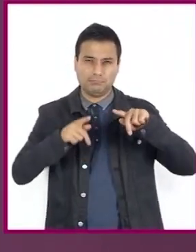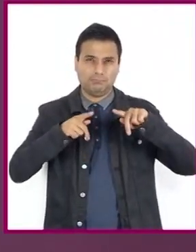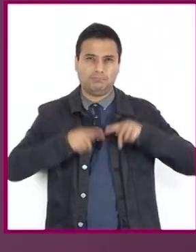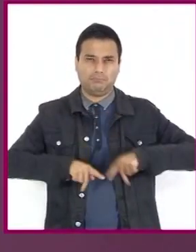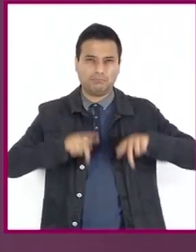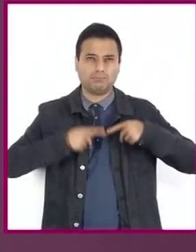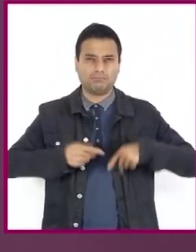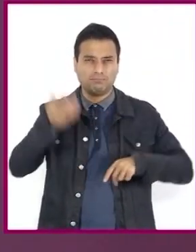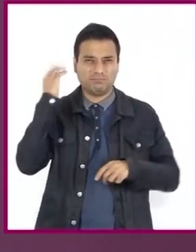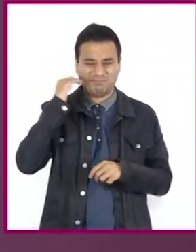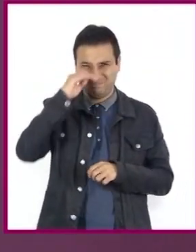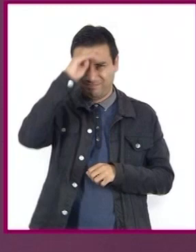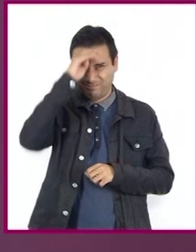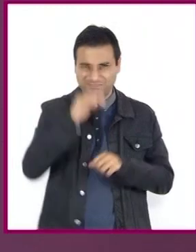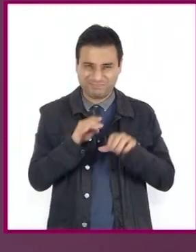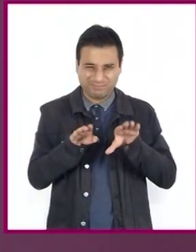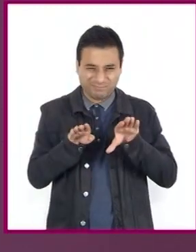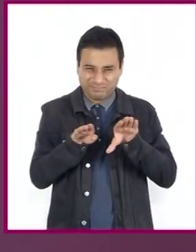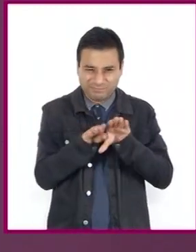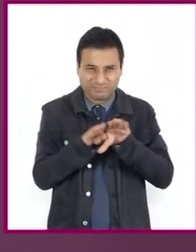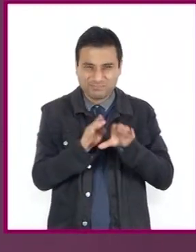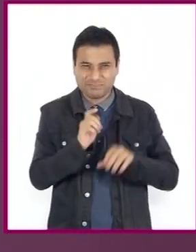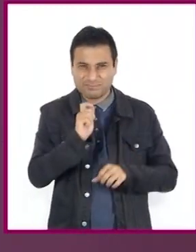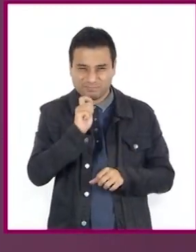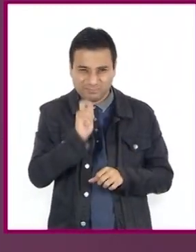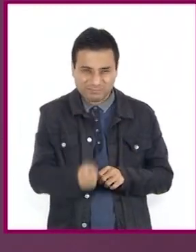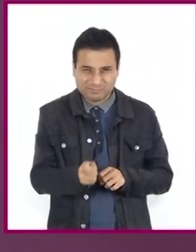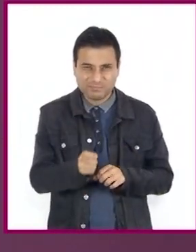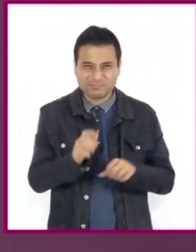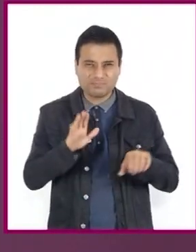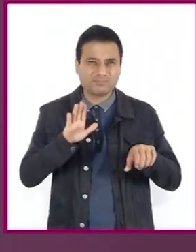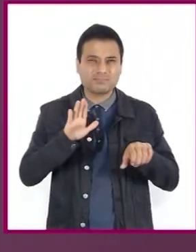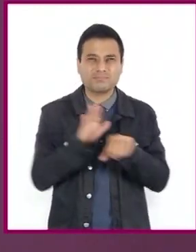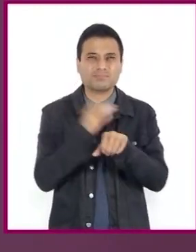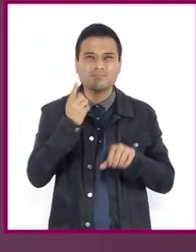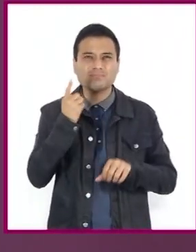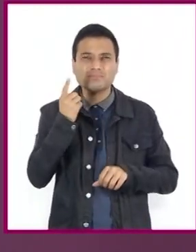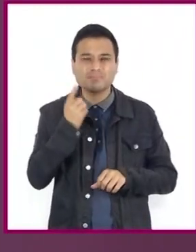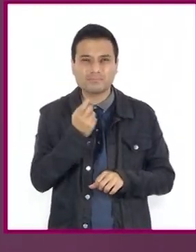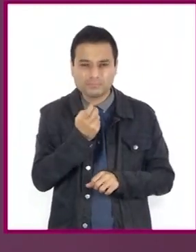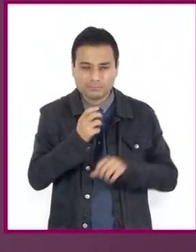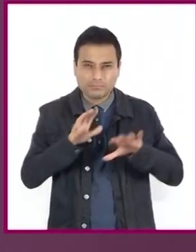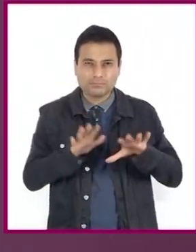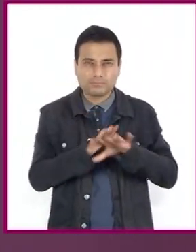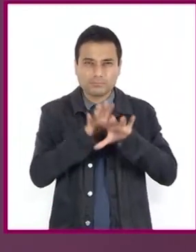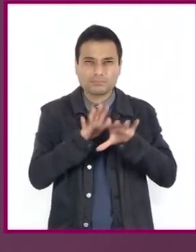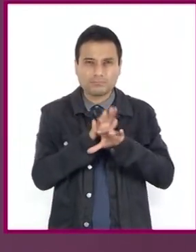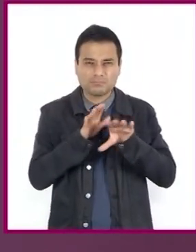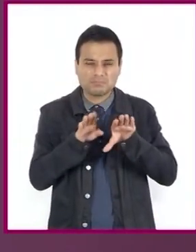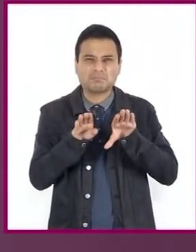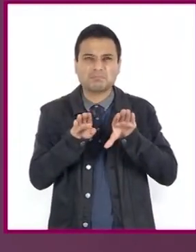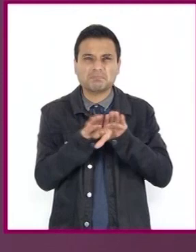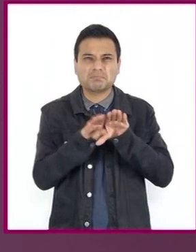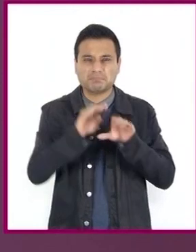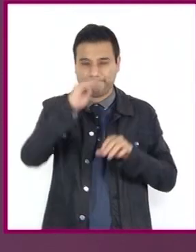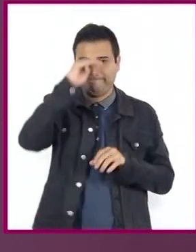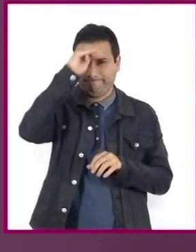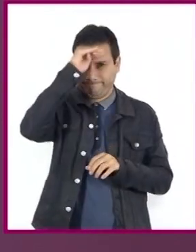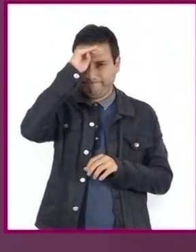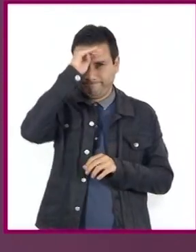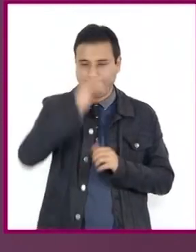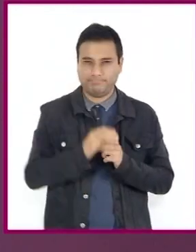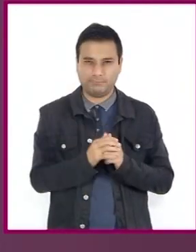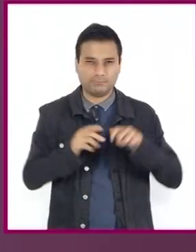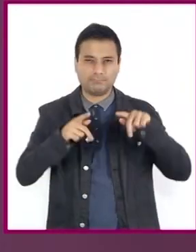en qué consisten, cuáles son sus causas y consecuencias, y cómo podrían modificar esas reacciones para adaptarlas a las